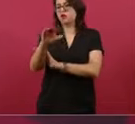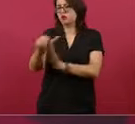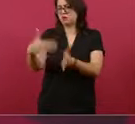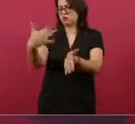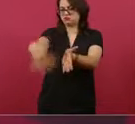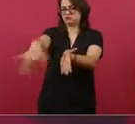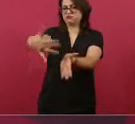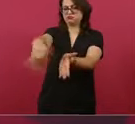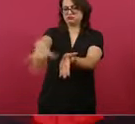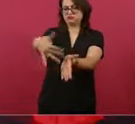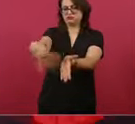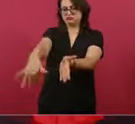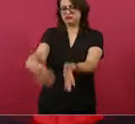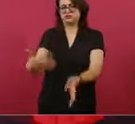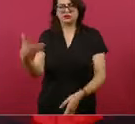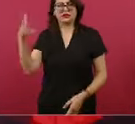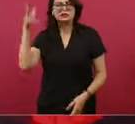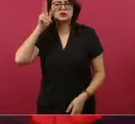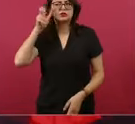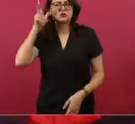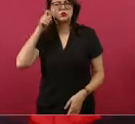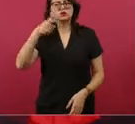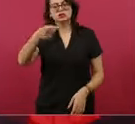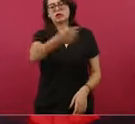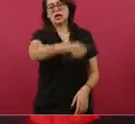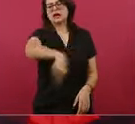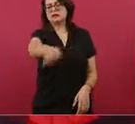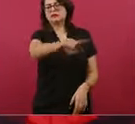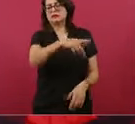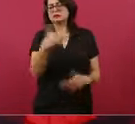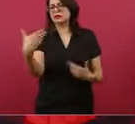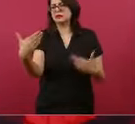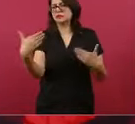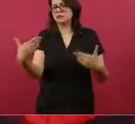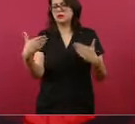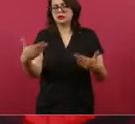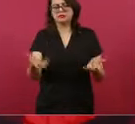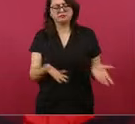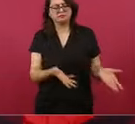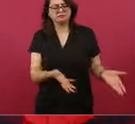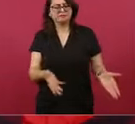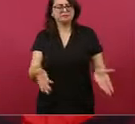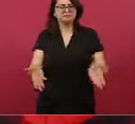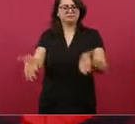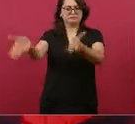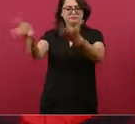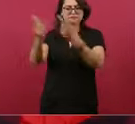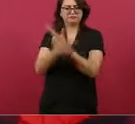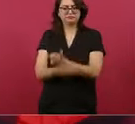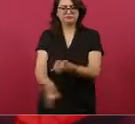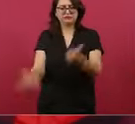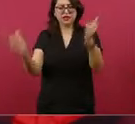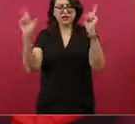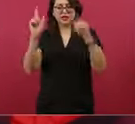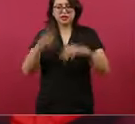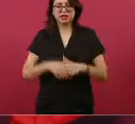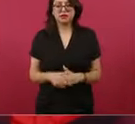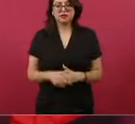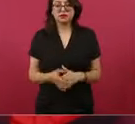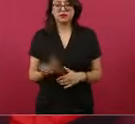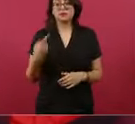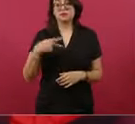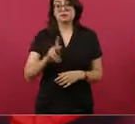sigan escuchando a Ciro y a López Dóriga y a Loret. O sea, somos libres, pero